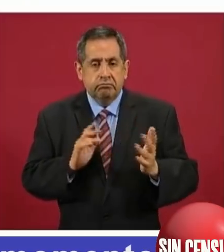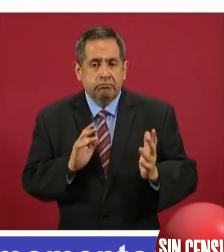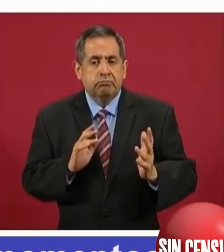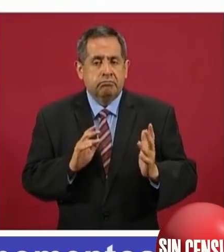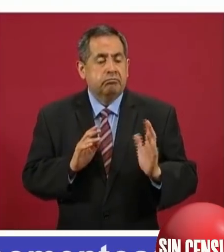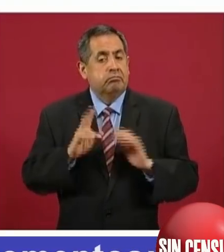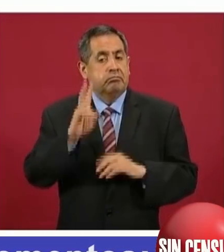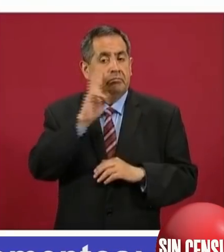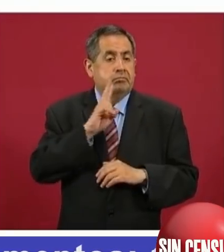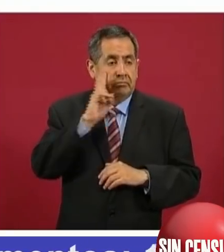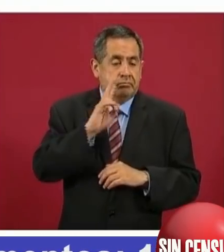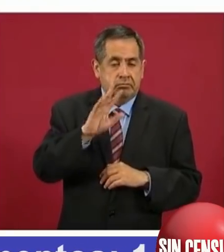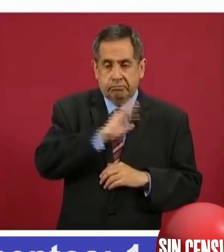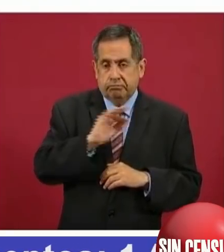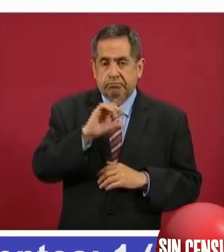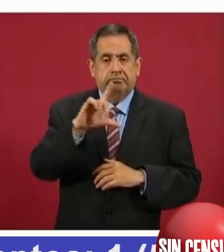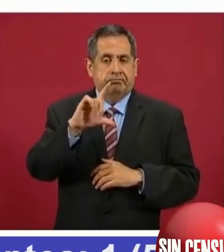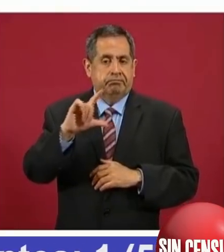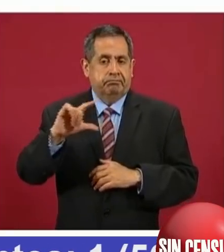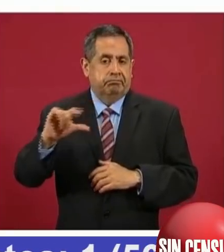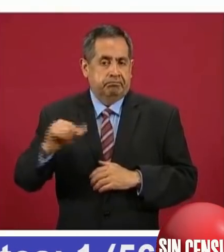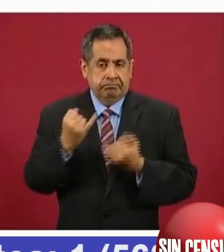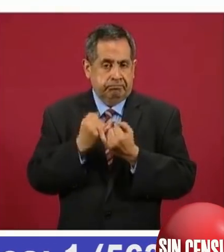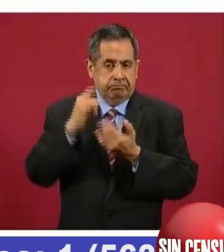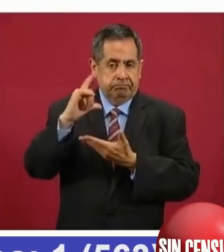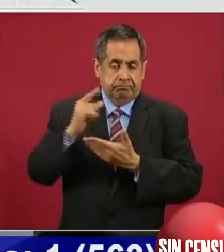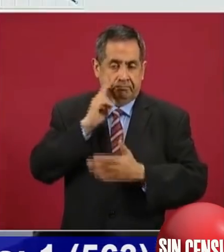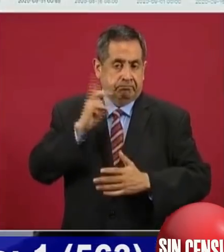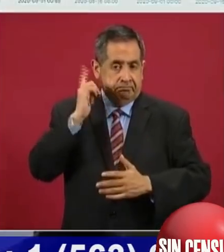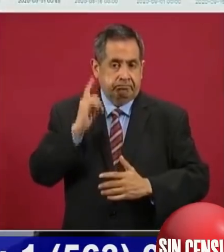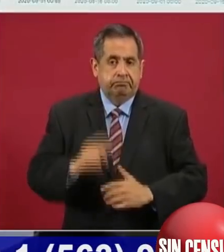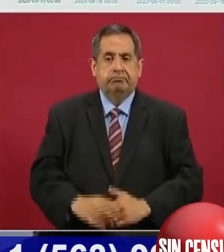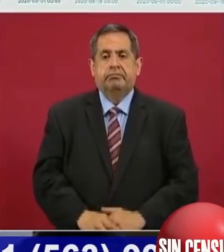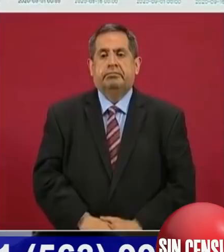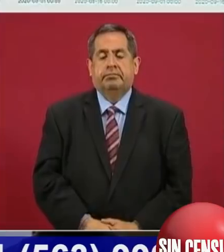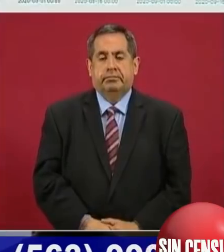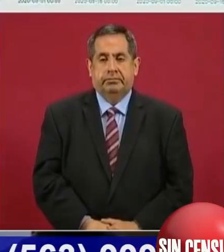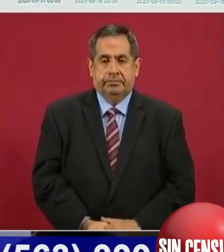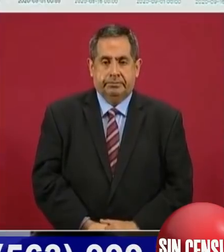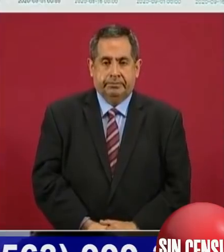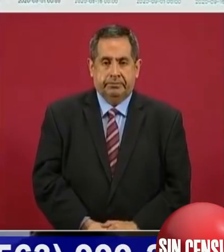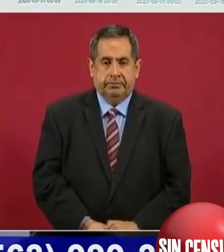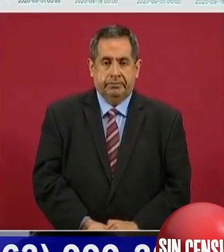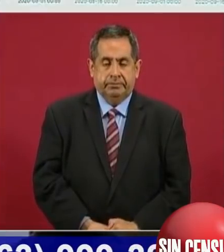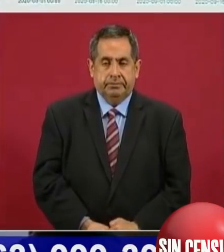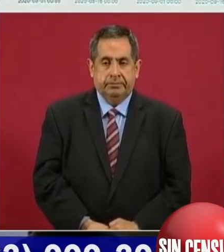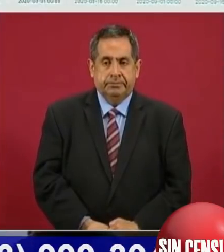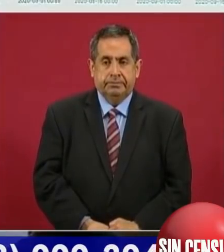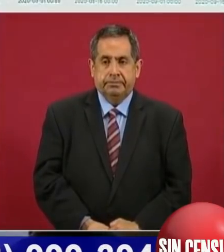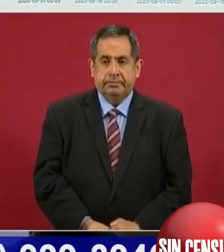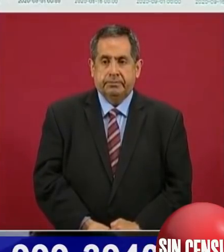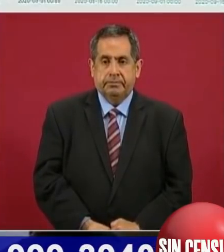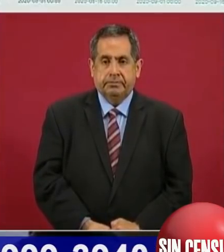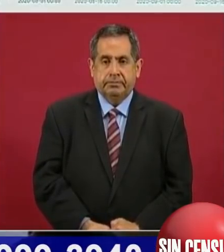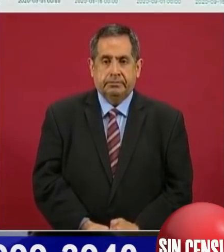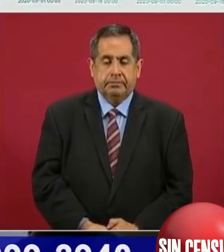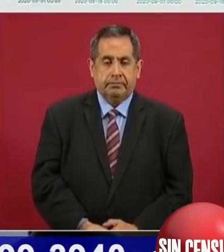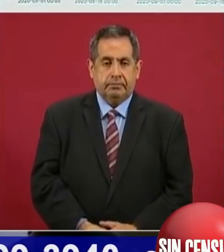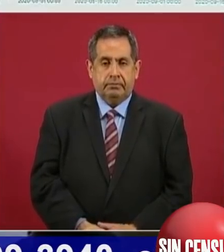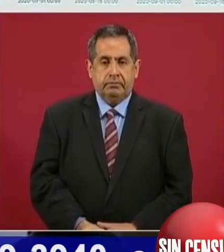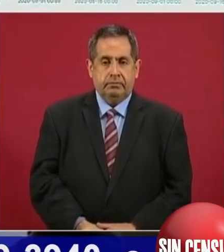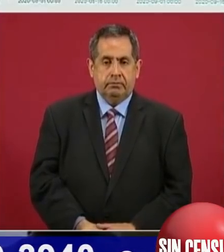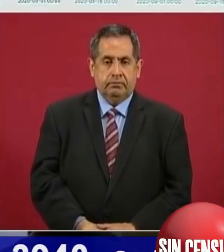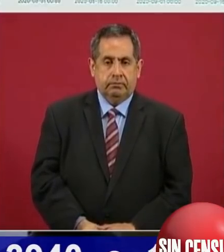contacto entre personas, podría mantenerse esa reducción ya de manera sostenida. La ocupación hospitalaria ya muestra